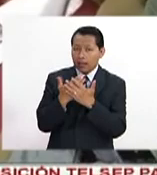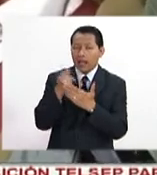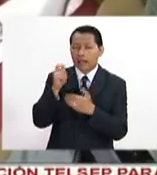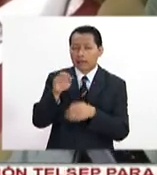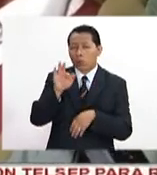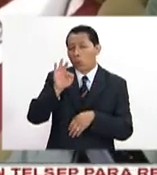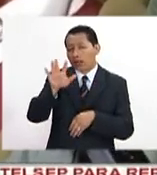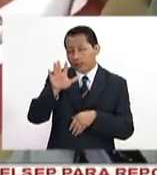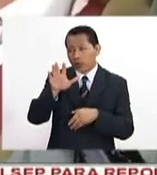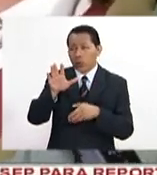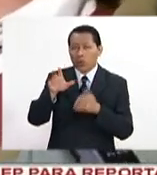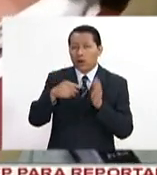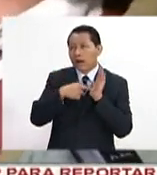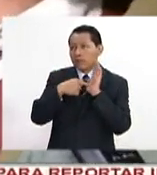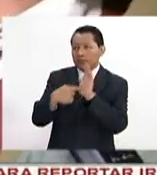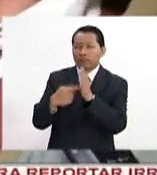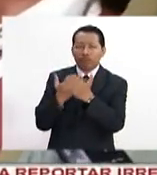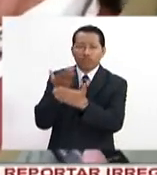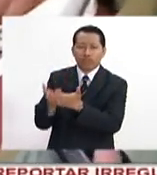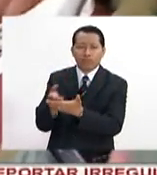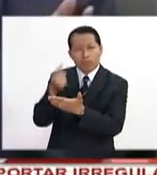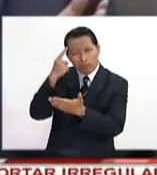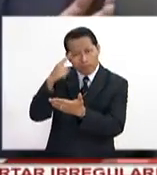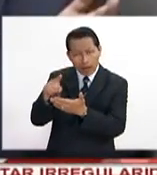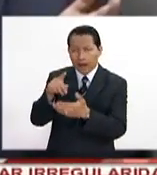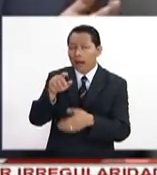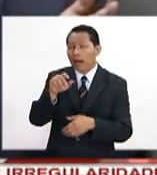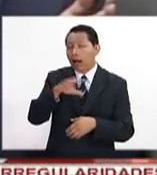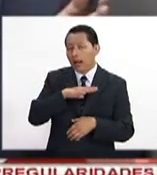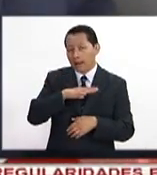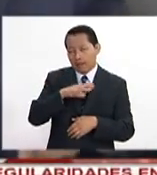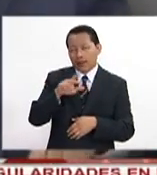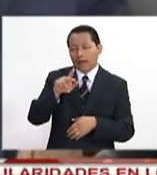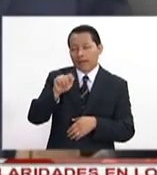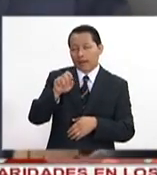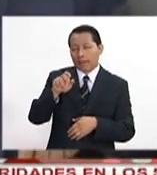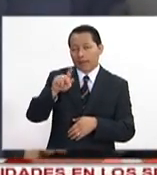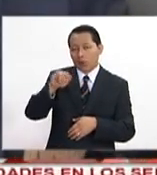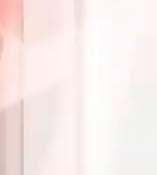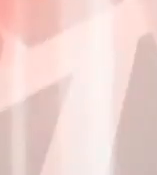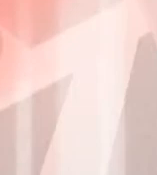45 impugnaciones presentadas ante el Tribunal Electoral del Poder Judicial de la Federación.